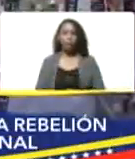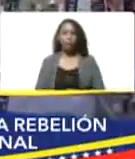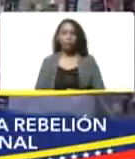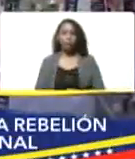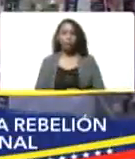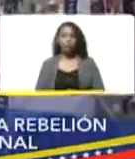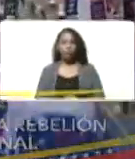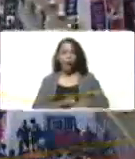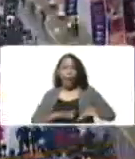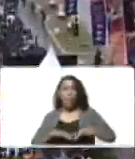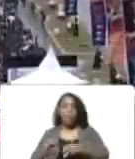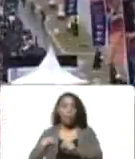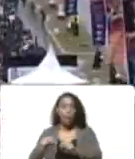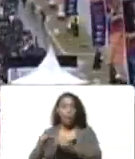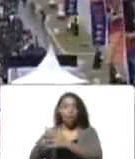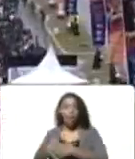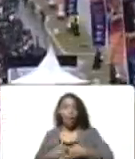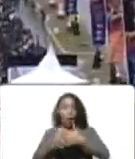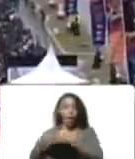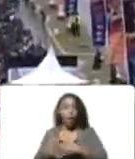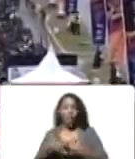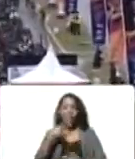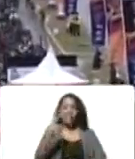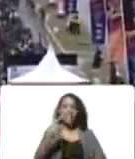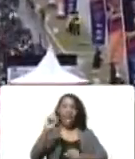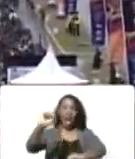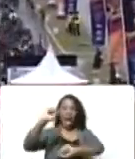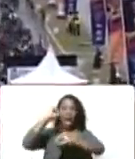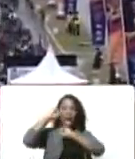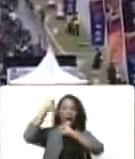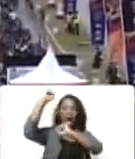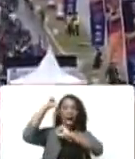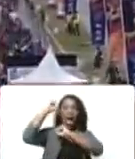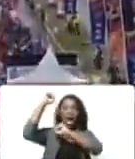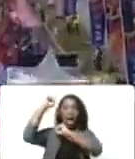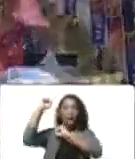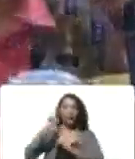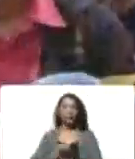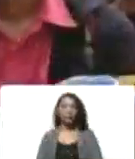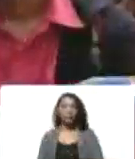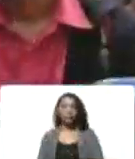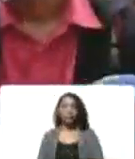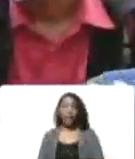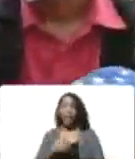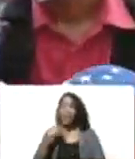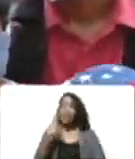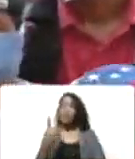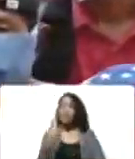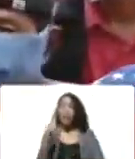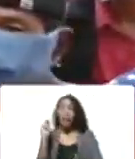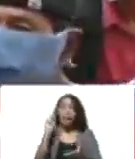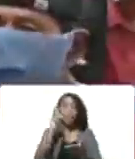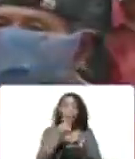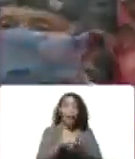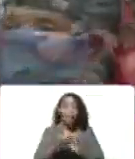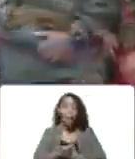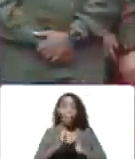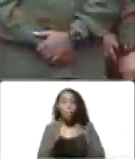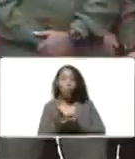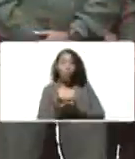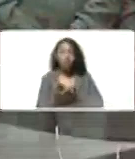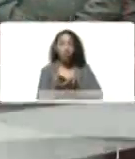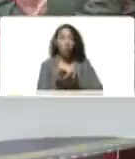El imperialismo norteamericano declaraba su victoria y declaraba la llegada del mundo